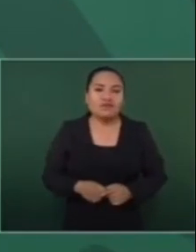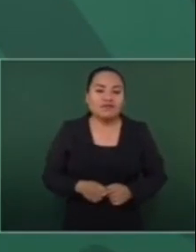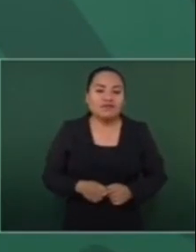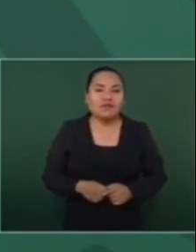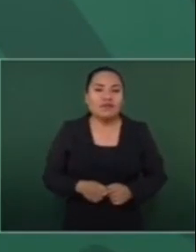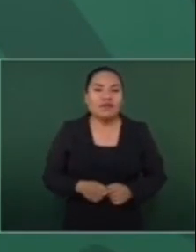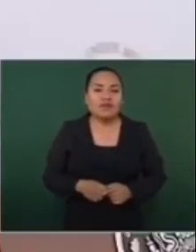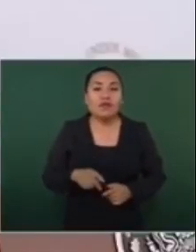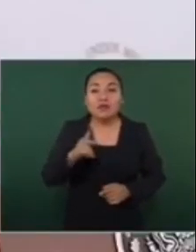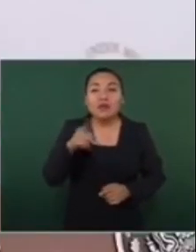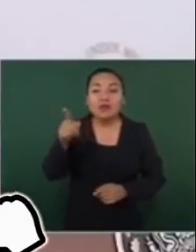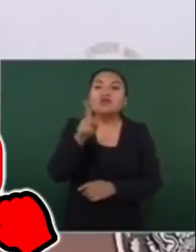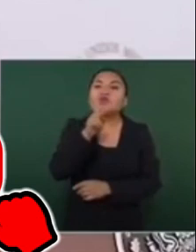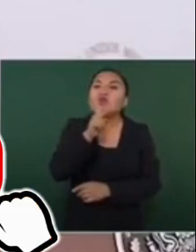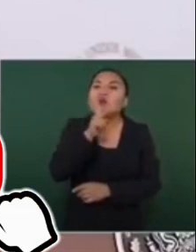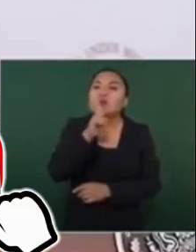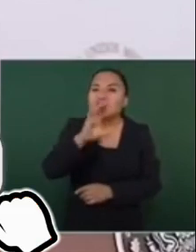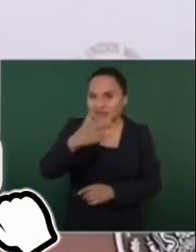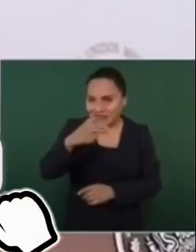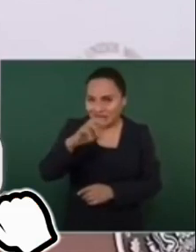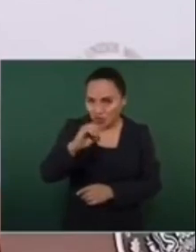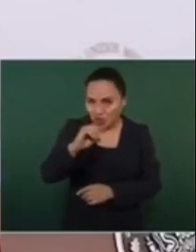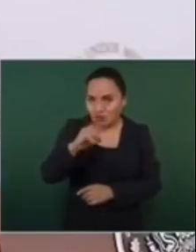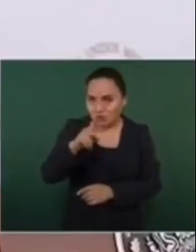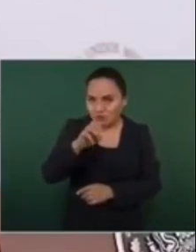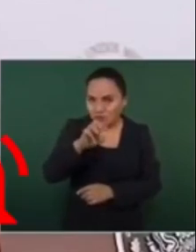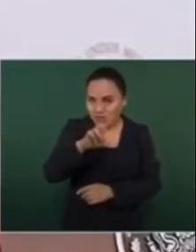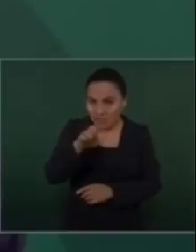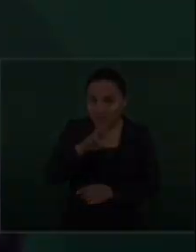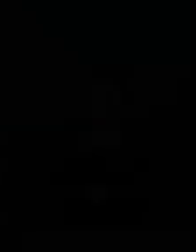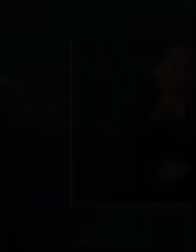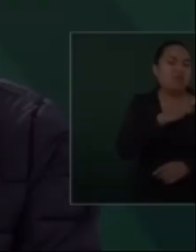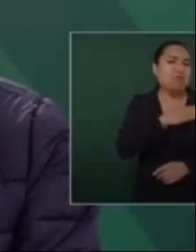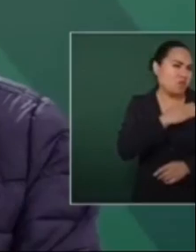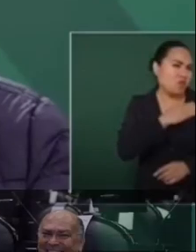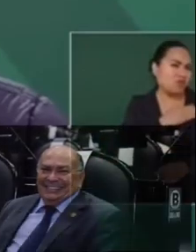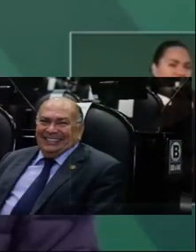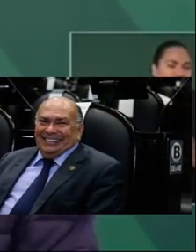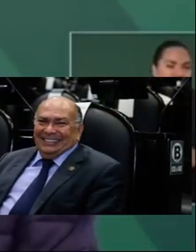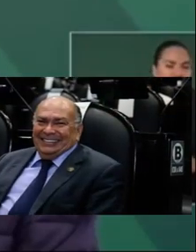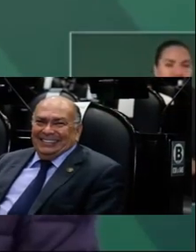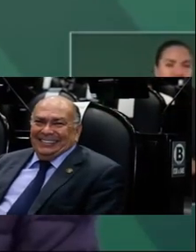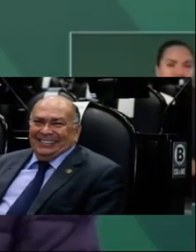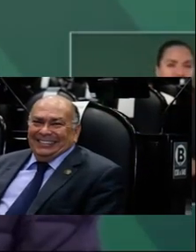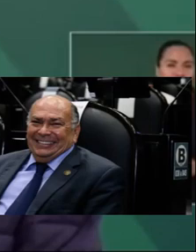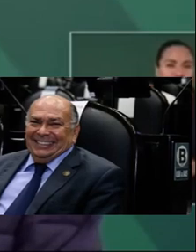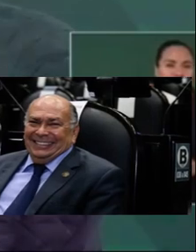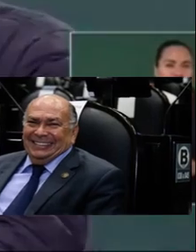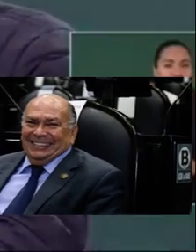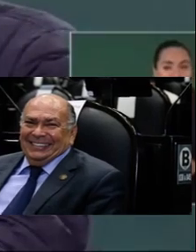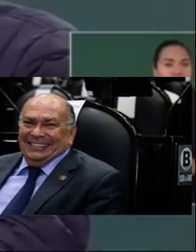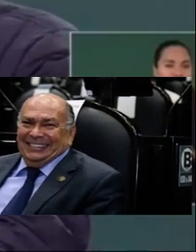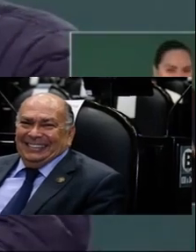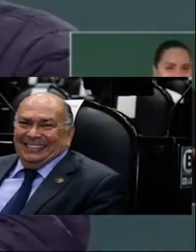papá de checo es un agente muy buena es nuestro legislador